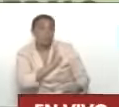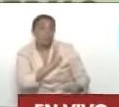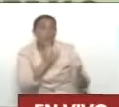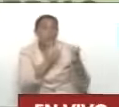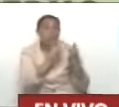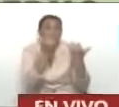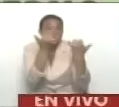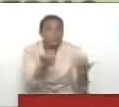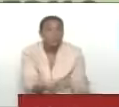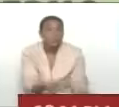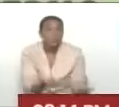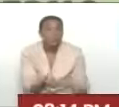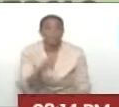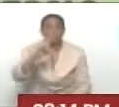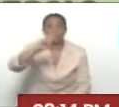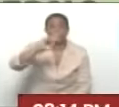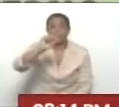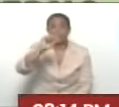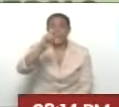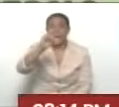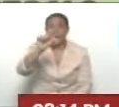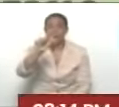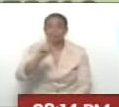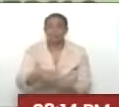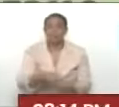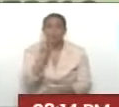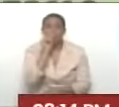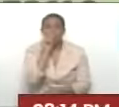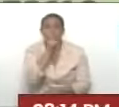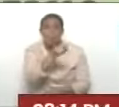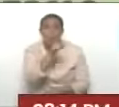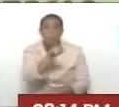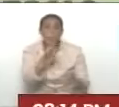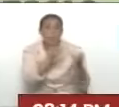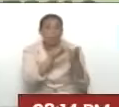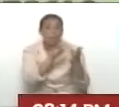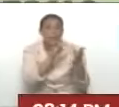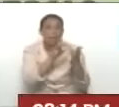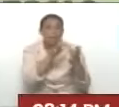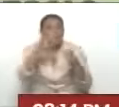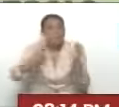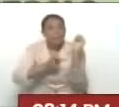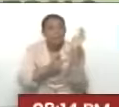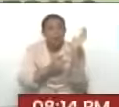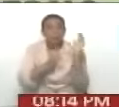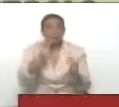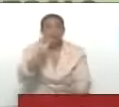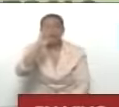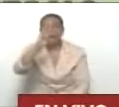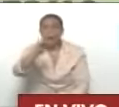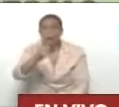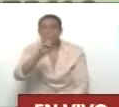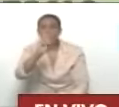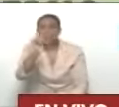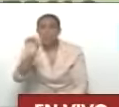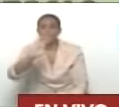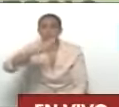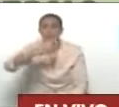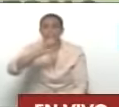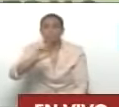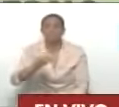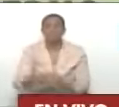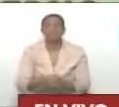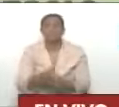establecer contacto con Rayis José Casanova. Él es el enlace político, además de la parroquia Ambrosio, integrante de la VCH Rafael